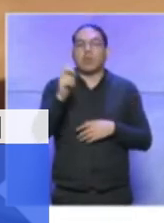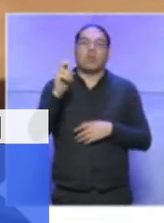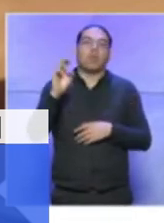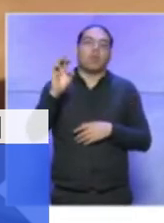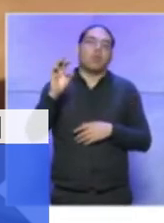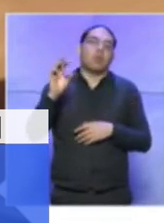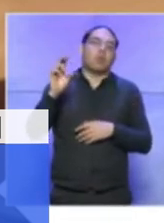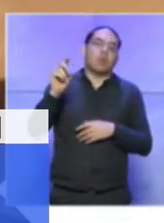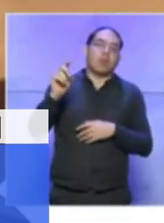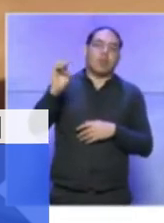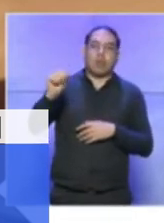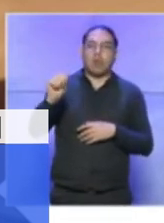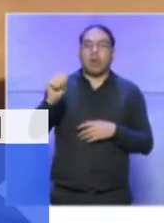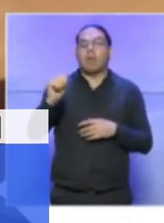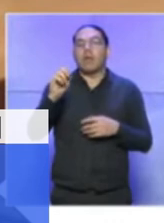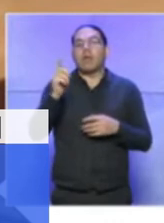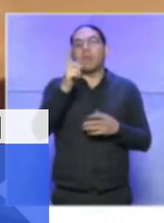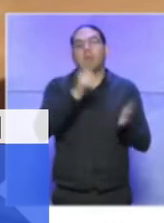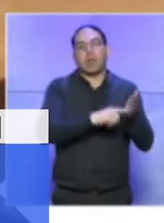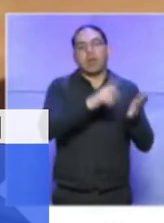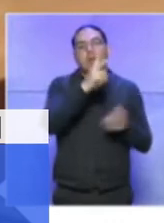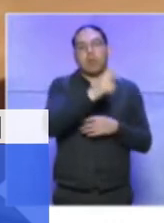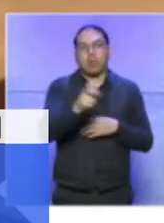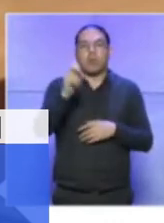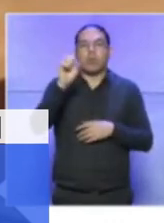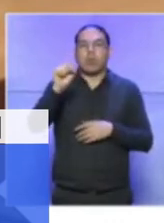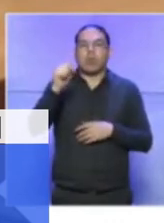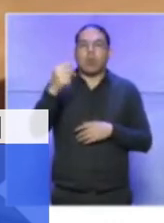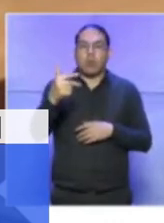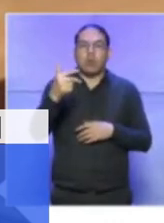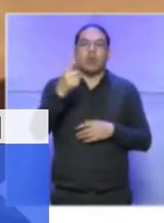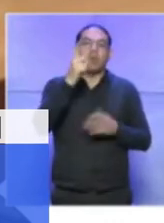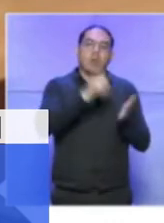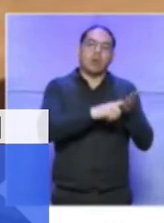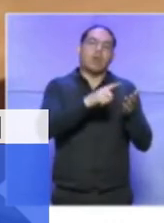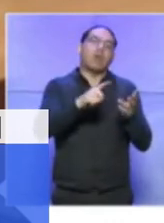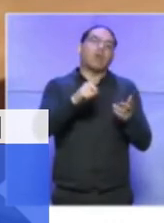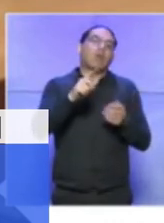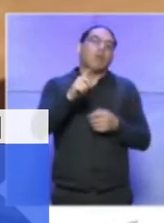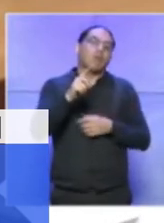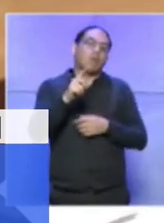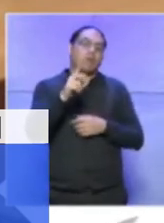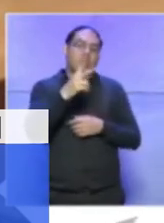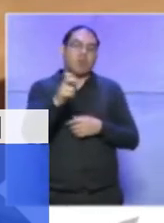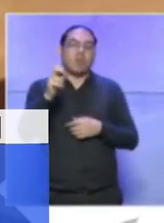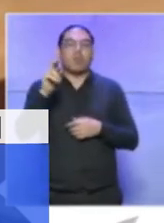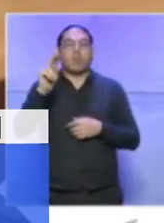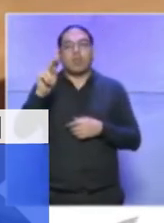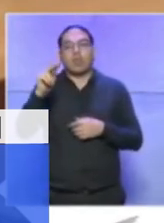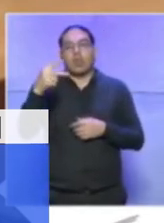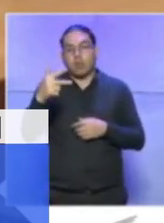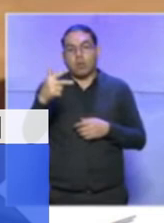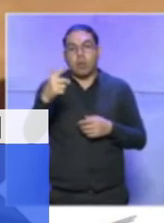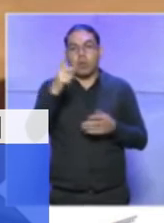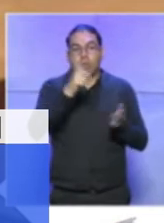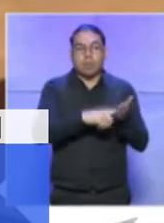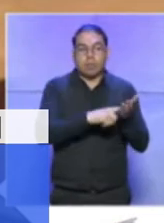1249 1268 1289 a 1292